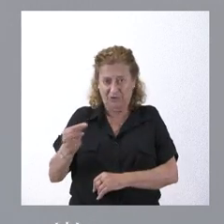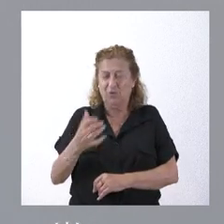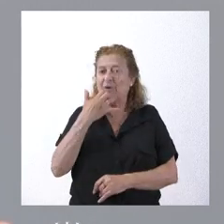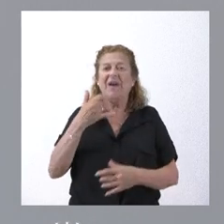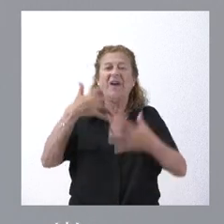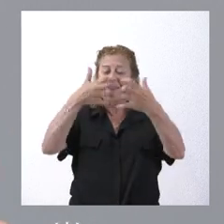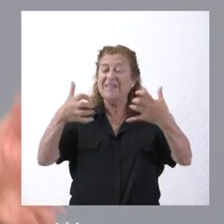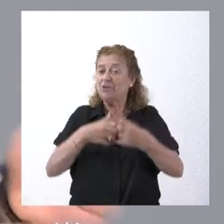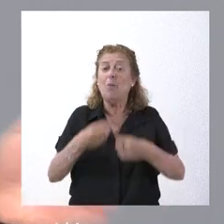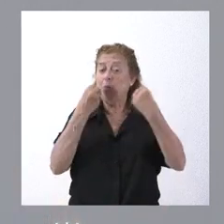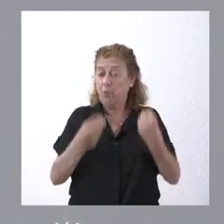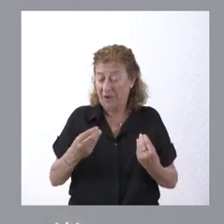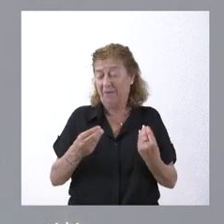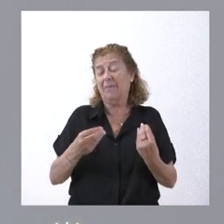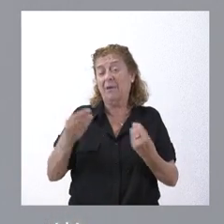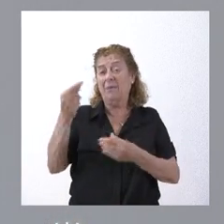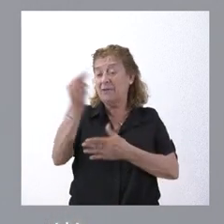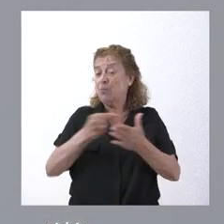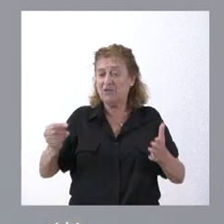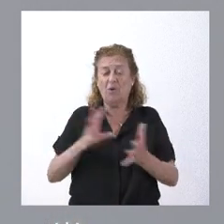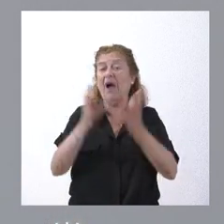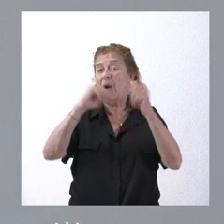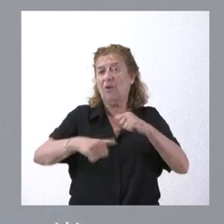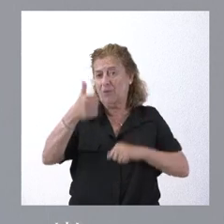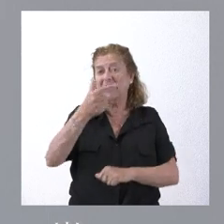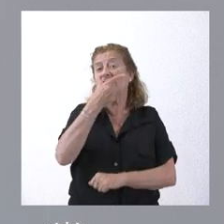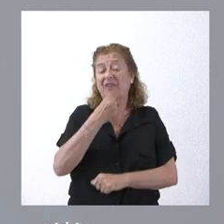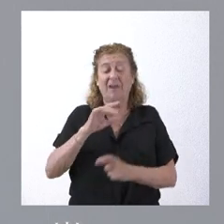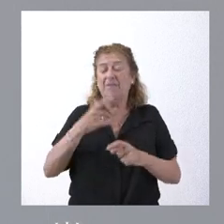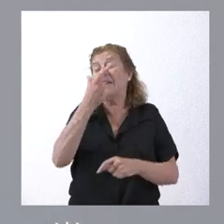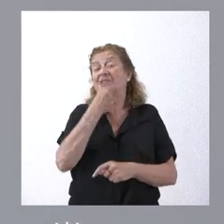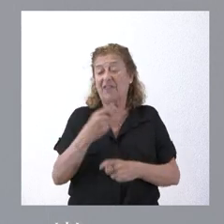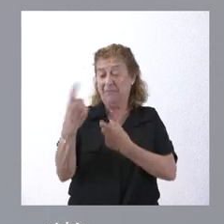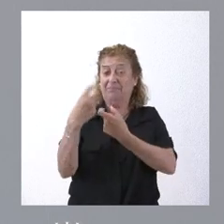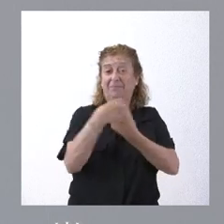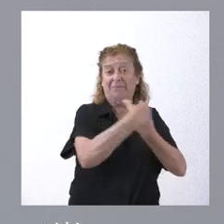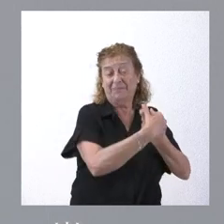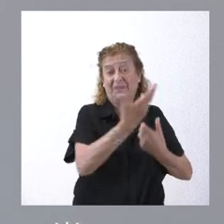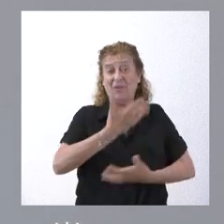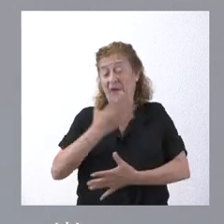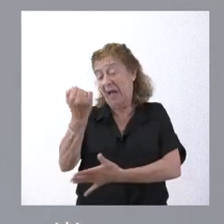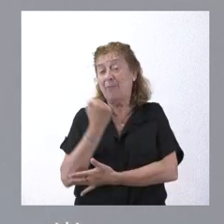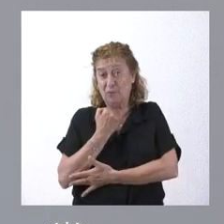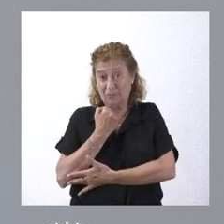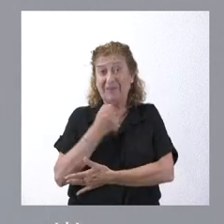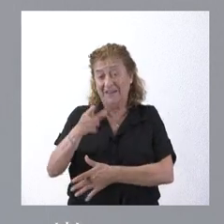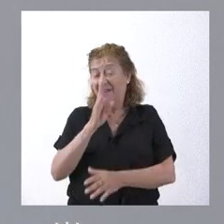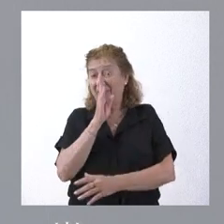de un buen presupuesto el acuerdo es más sencillo y sumar voluntades y apoyos siempre es más fácil. Esa es la dirección en